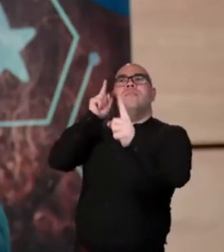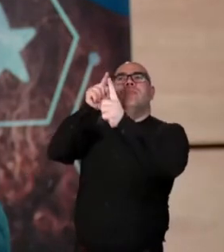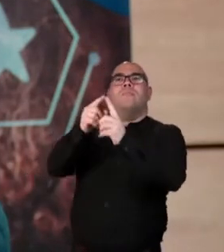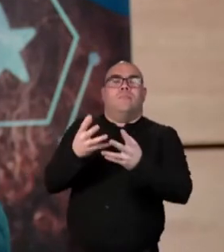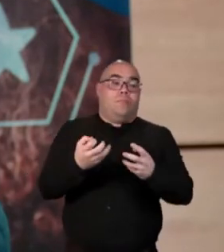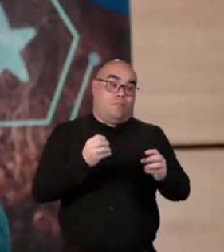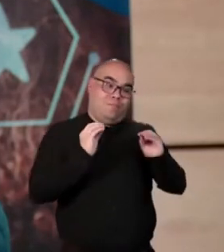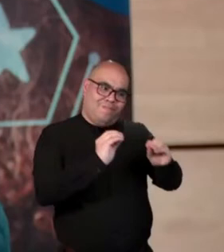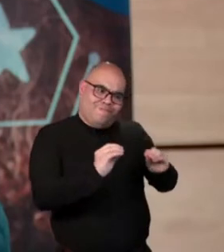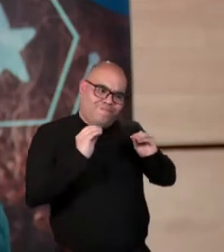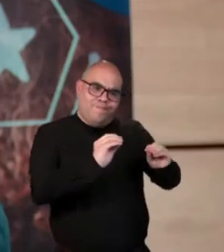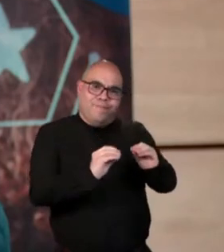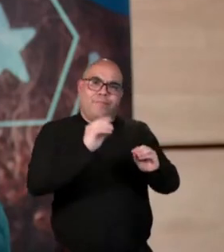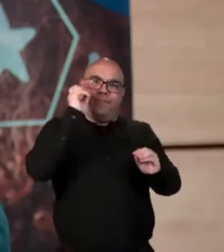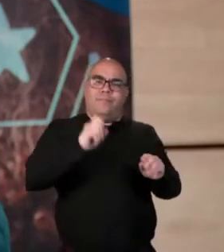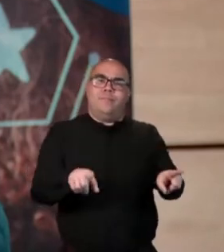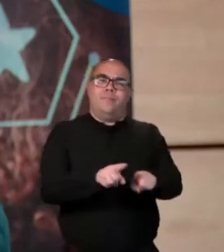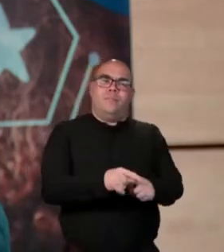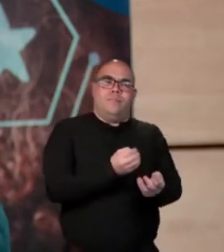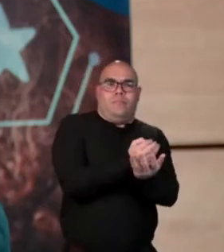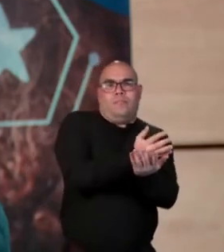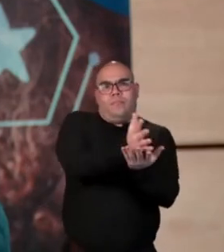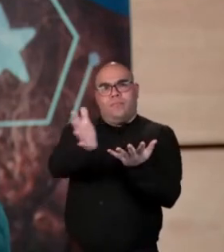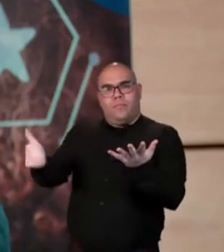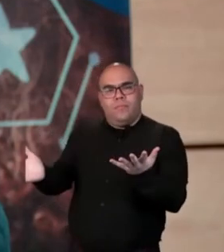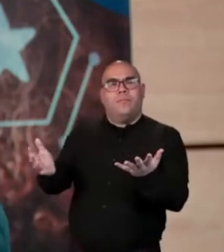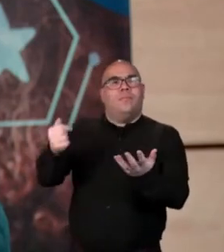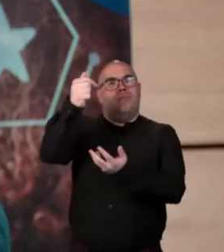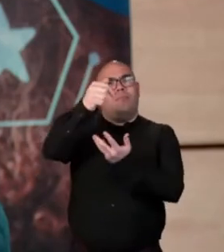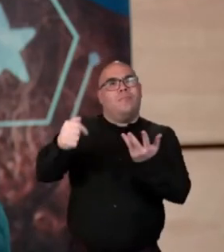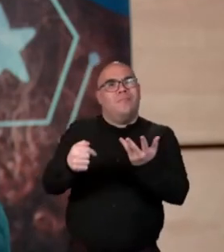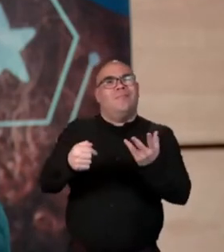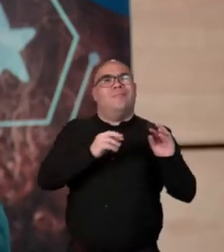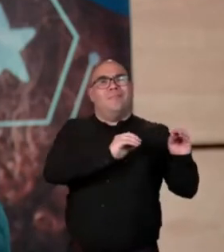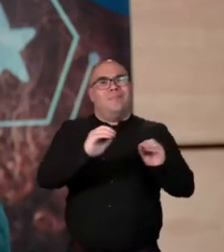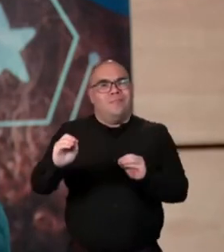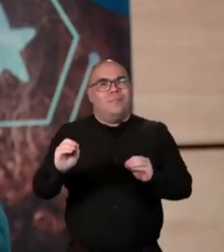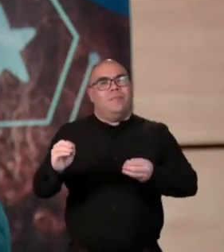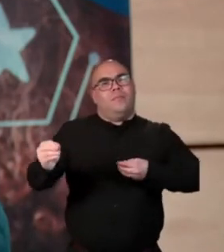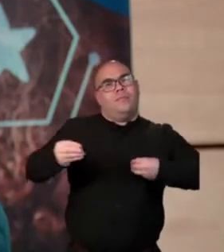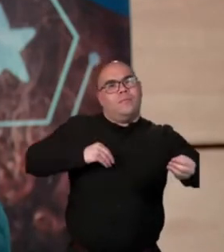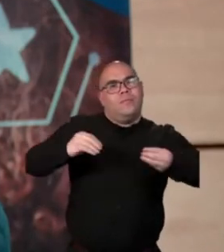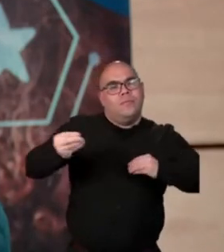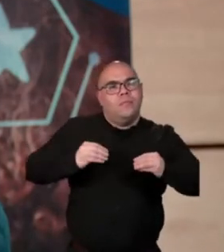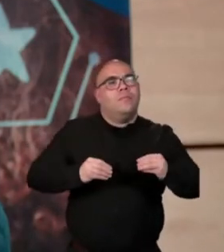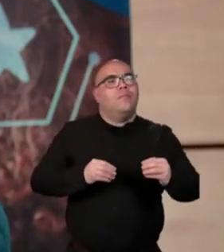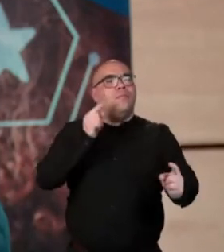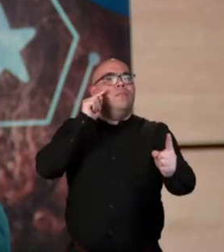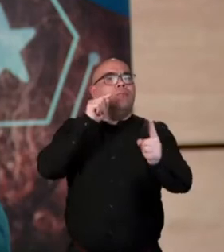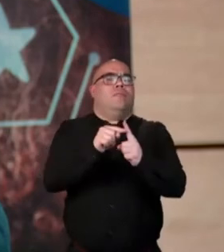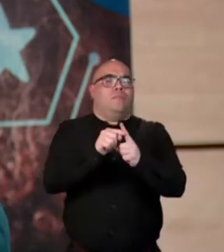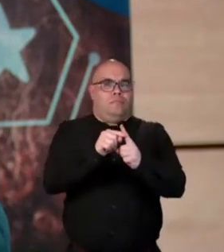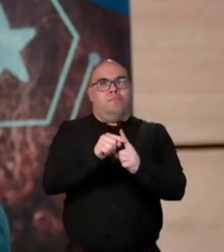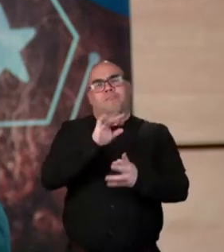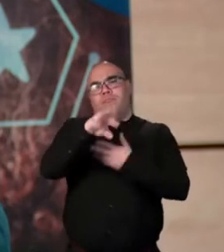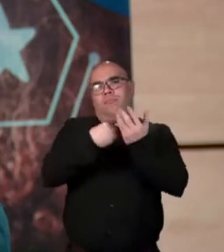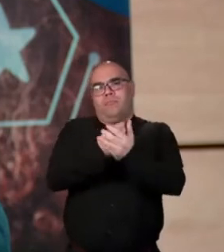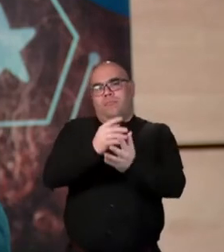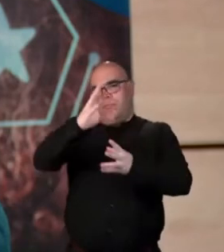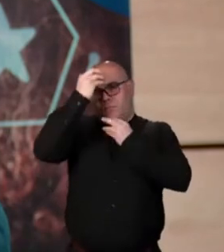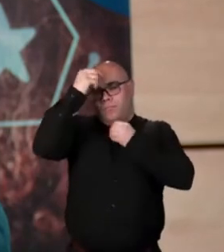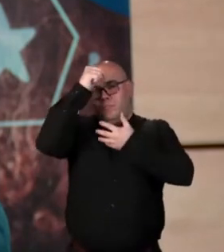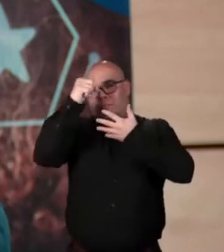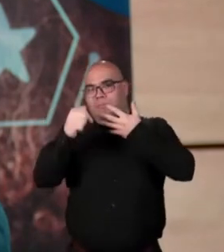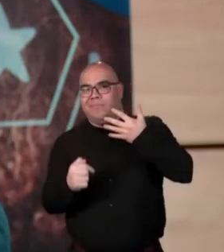necesitamos brindarles opciones de formación flexibles orientadas en unos resultados de aprendizaje coordinadas